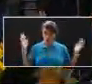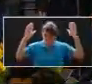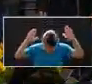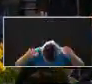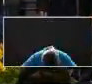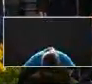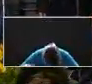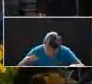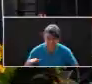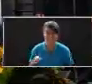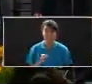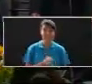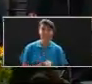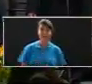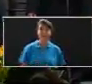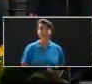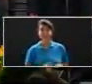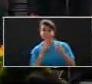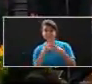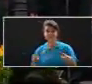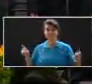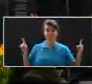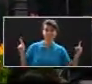yo me gozaré,